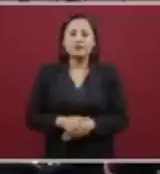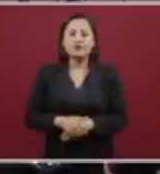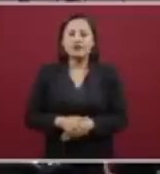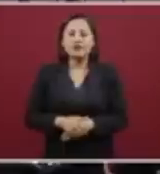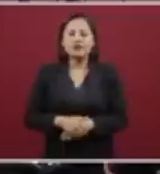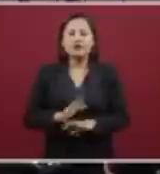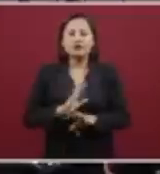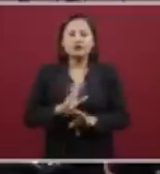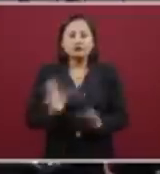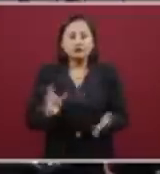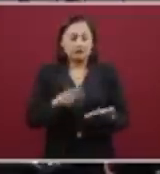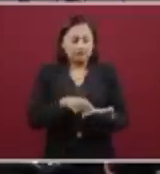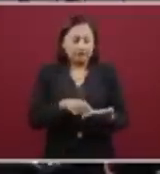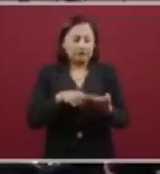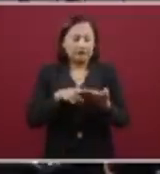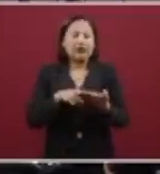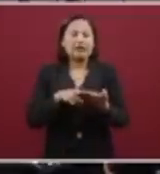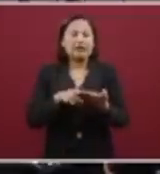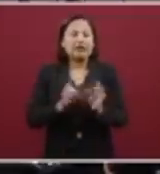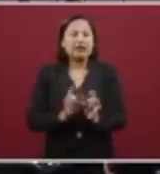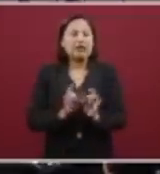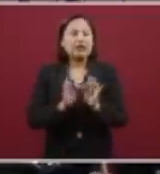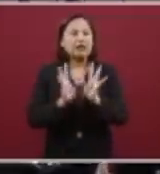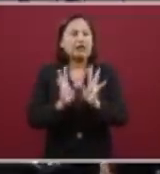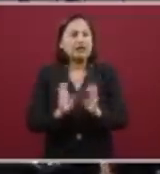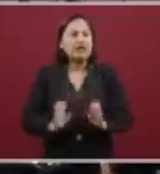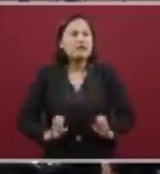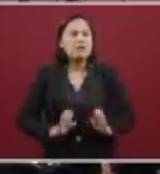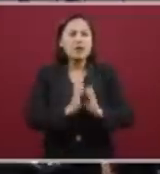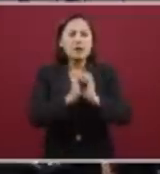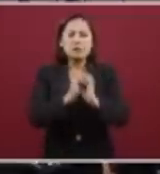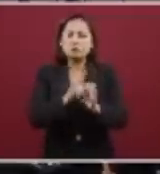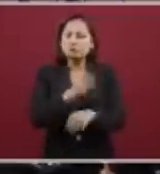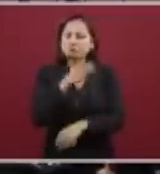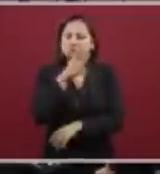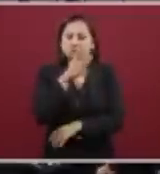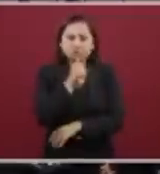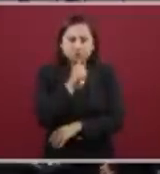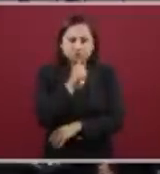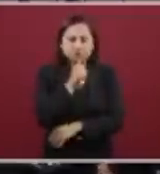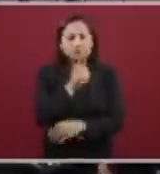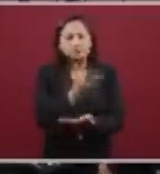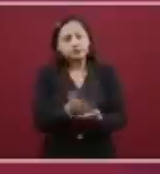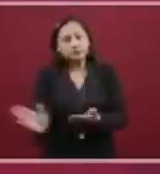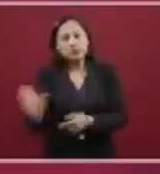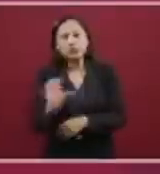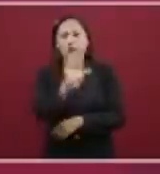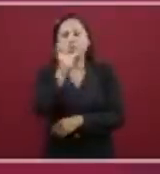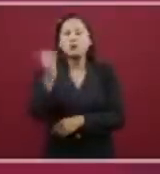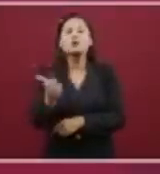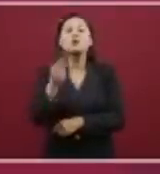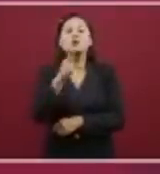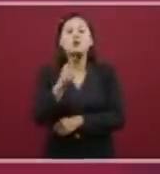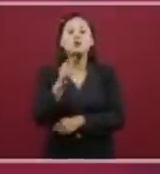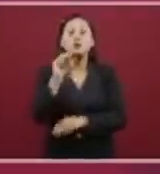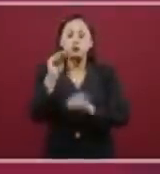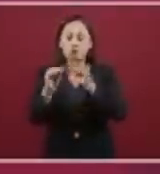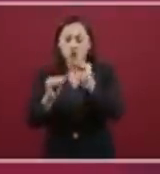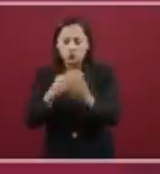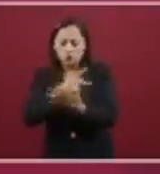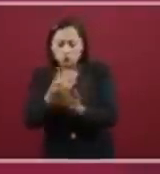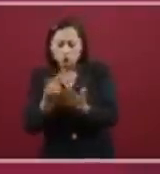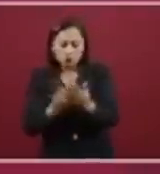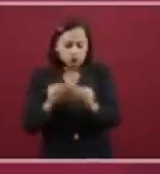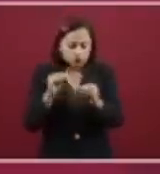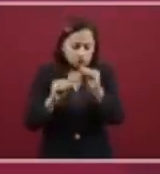entender alguna contingencia aspectos de planeación a pesar de la magnitud del proyecto